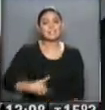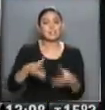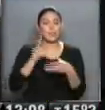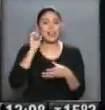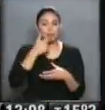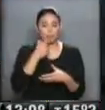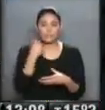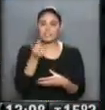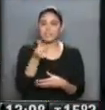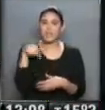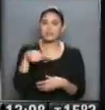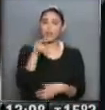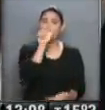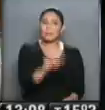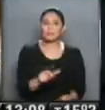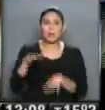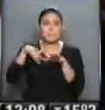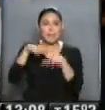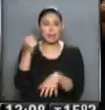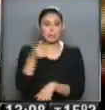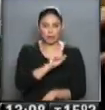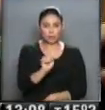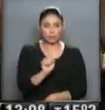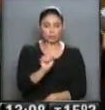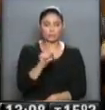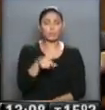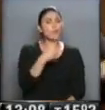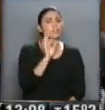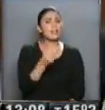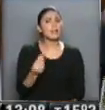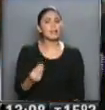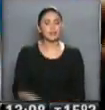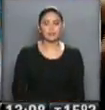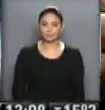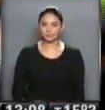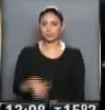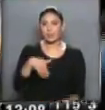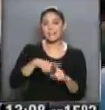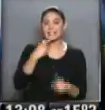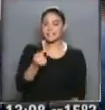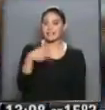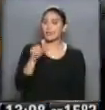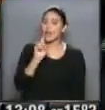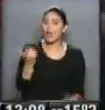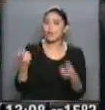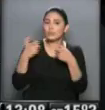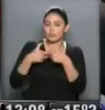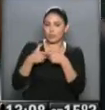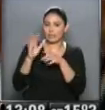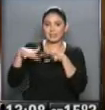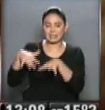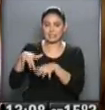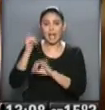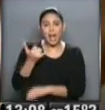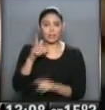que no se trataba de un barra brava en realidad este chico Jerez. ¿Qué sabes? Supuestamente es de la subcomisión del hincha. También hay fotos que se lo ven arriba